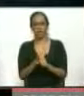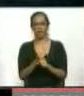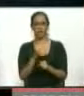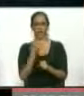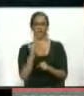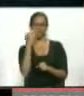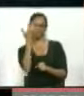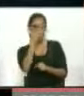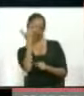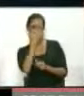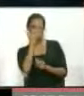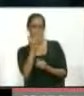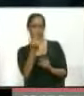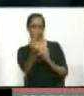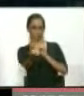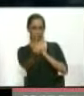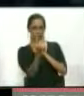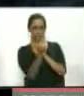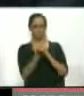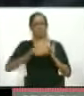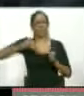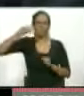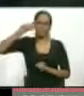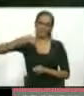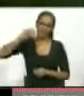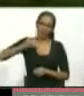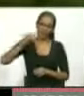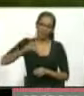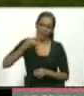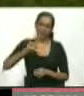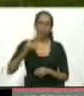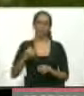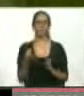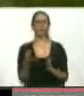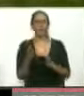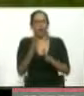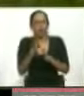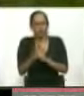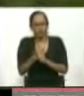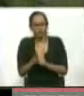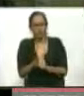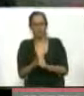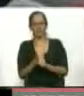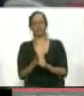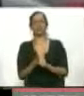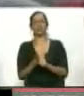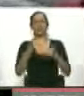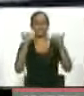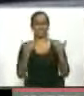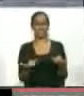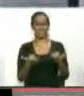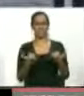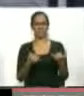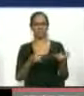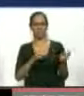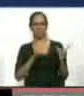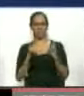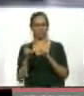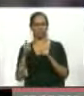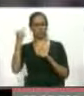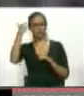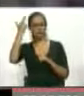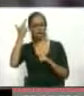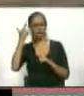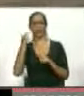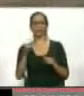convencido al que tiene duda y para solidificar el convencimiento de los que ya estamos convencidos eso